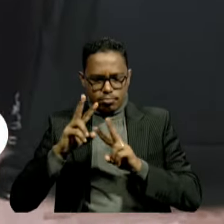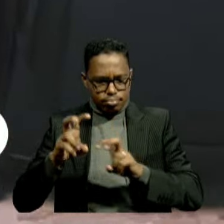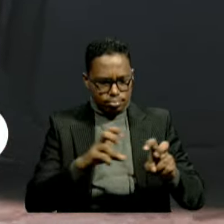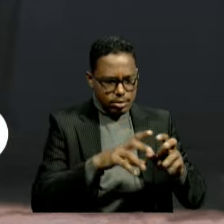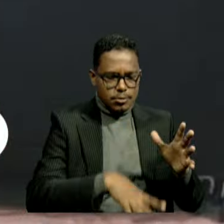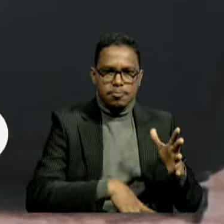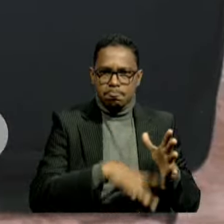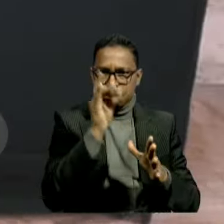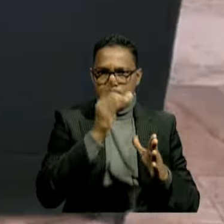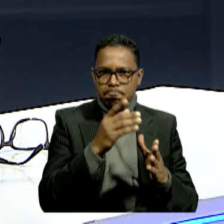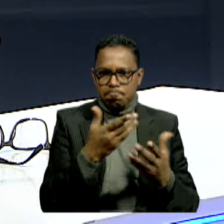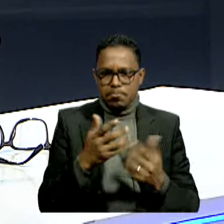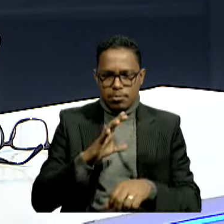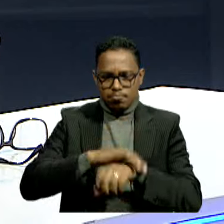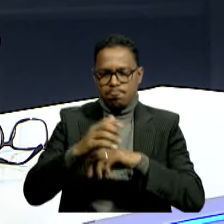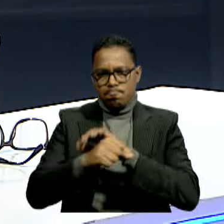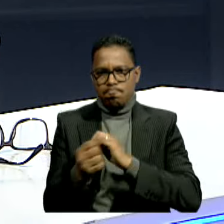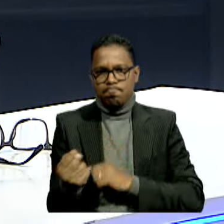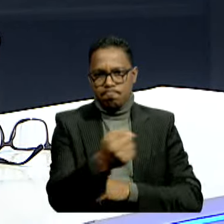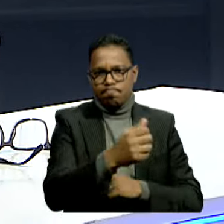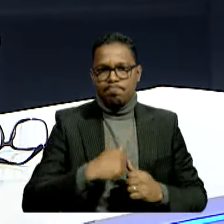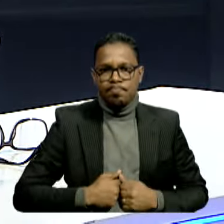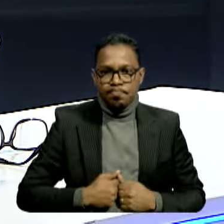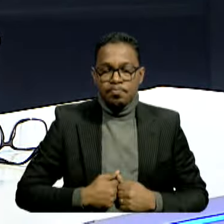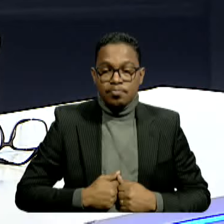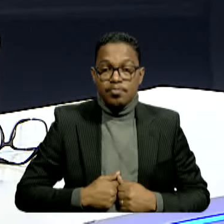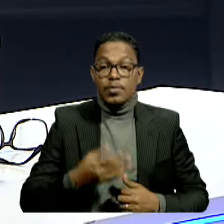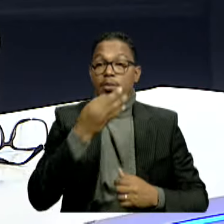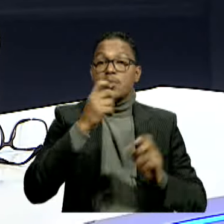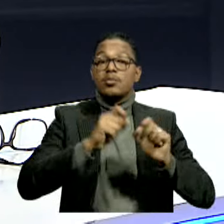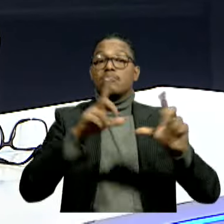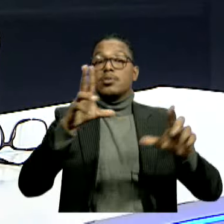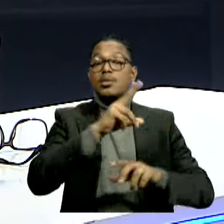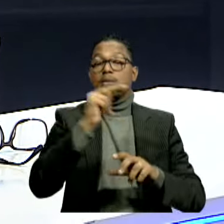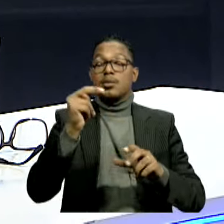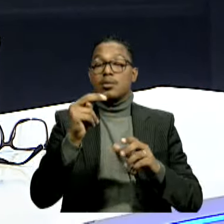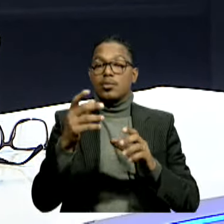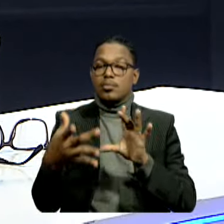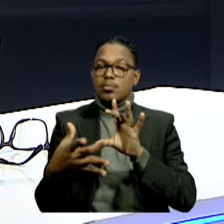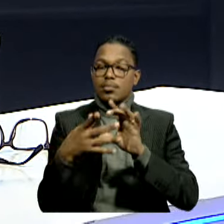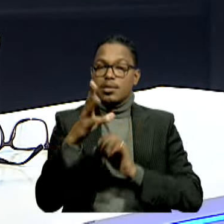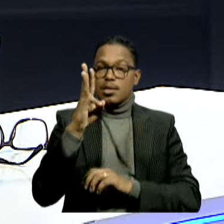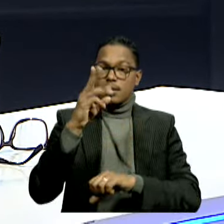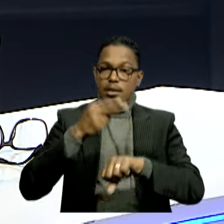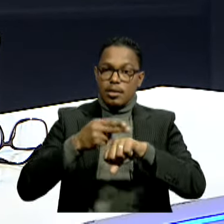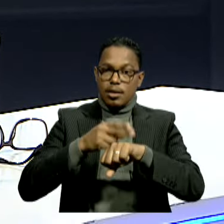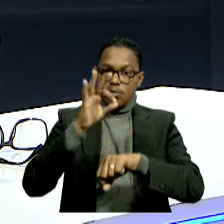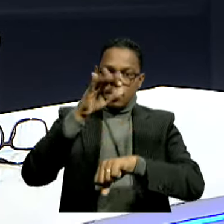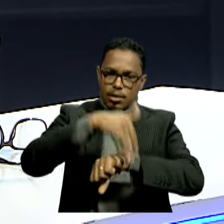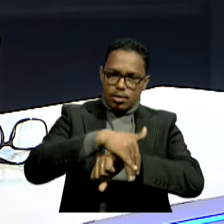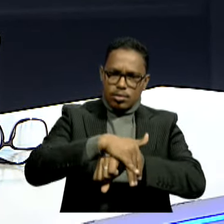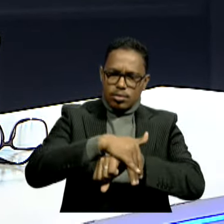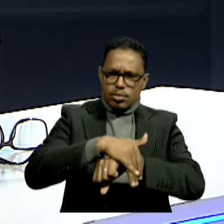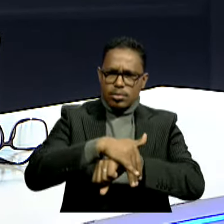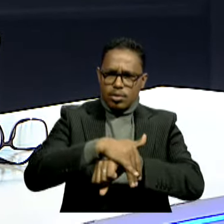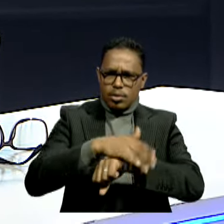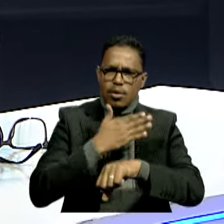la Altagracia. Les invitamos a unirse a nosotros en nuestras próximas emisiones de Central Noticias, 6 de la tarde y 9 de la noche, tercera y